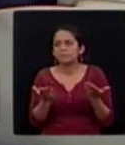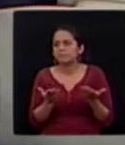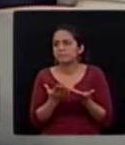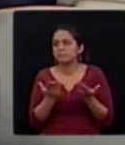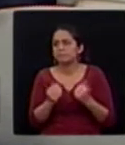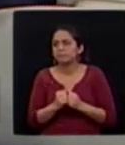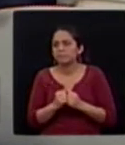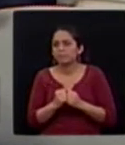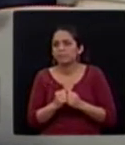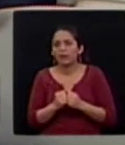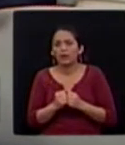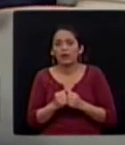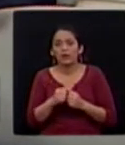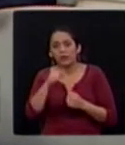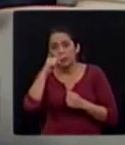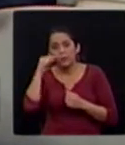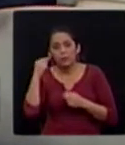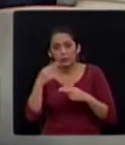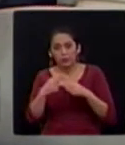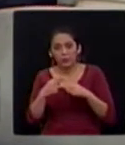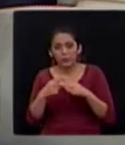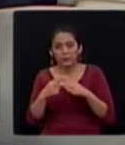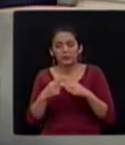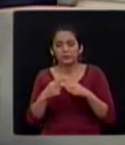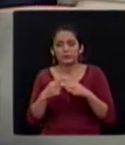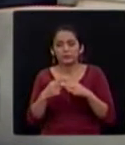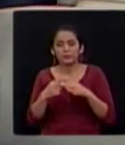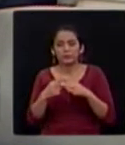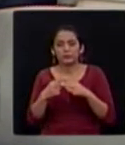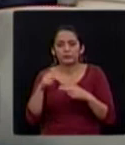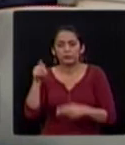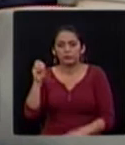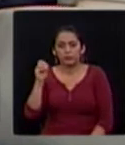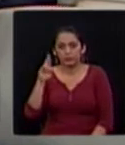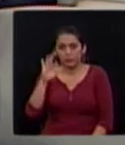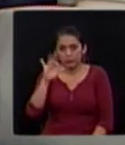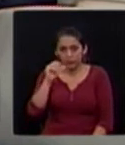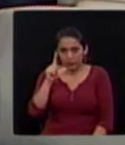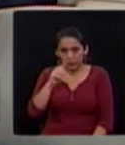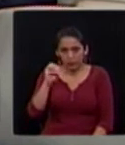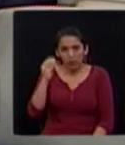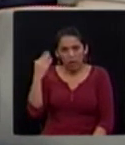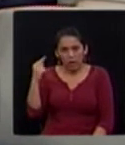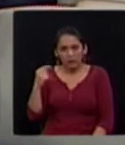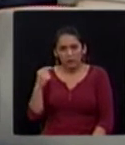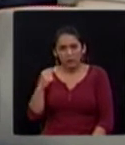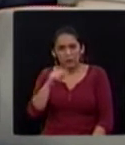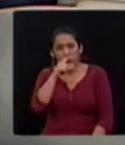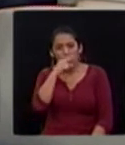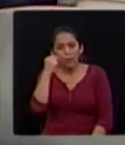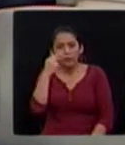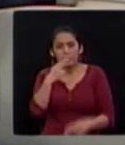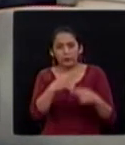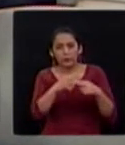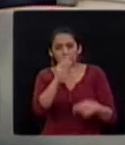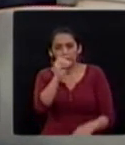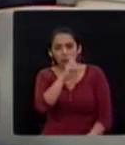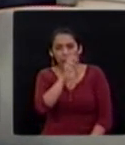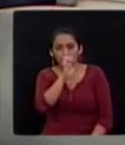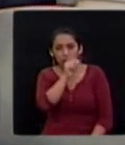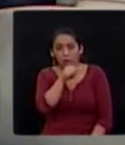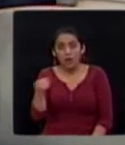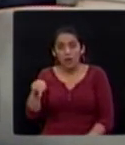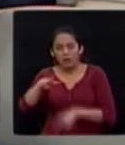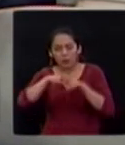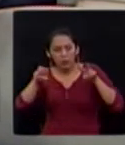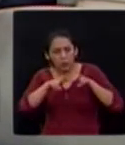con Gerardo Portillo de la Comisión Ciudadana que investigó los contratos en contra de Fabricio Correa. De Fabricio Correa. Hoy están enjuiciados, están